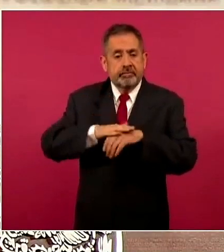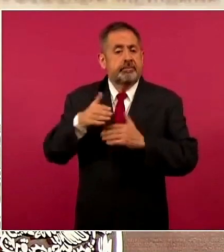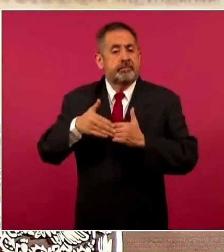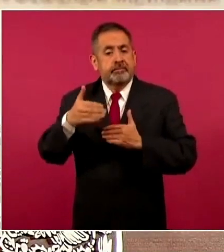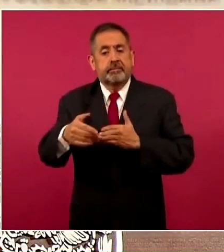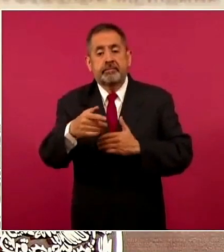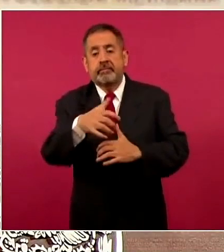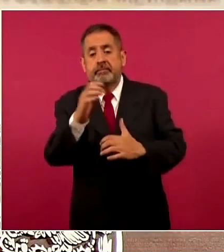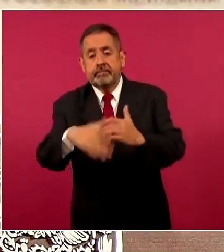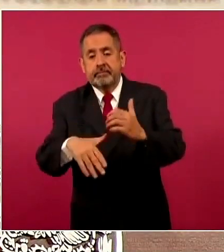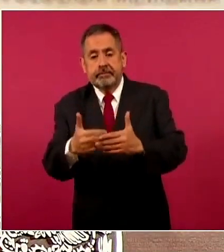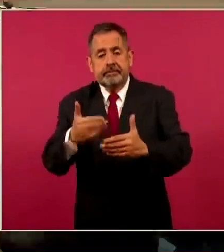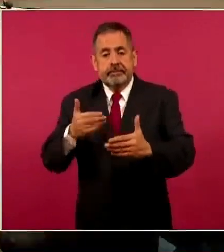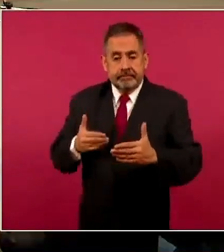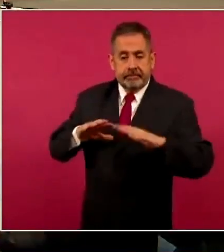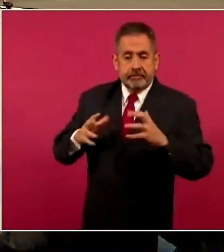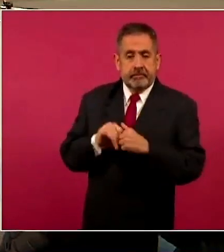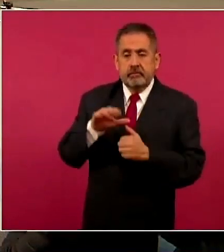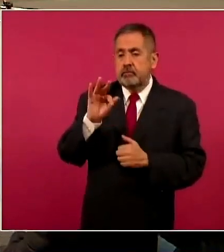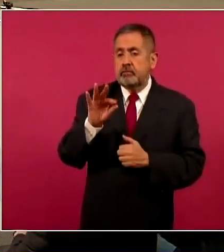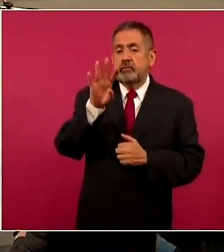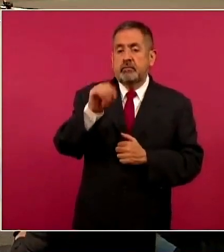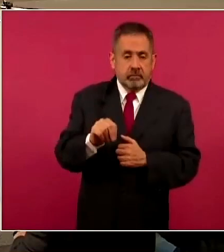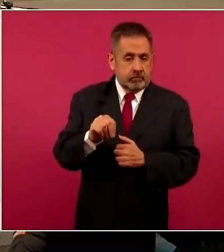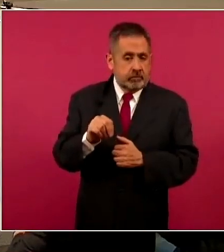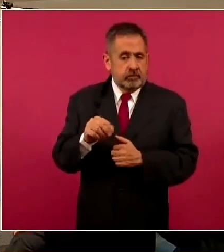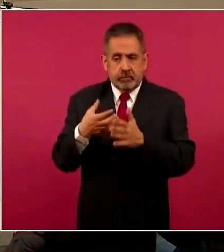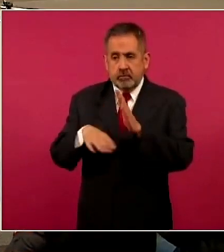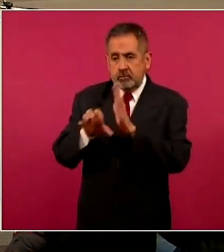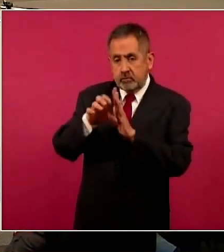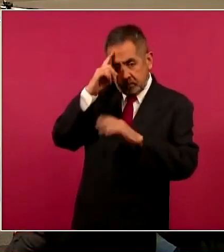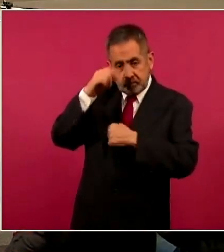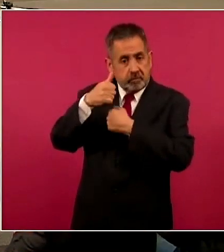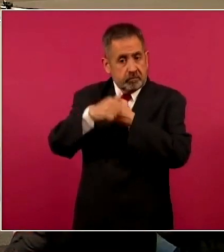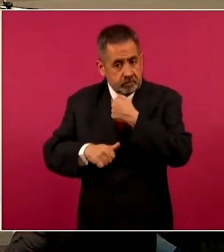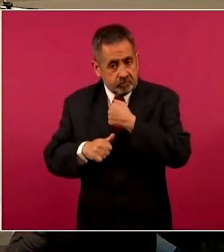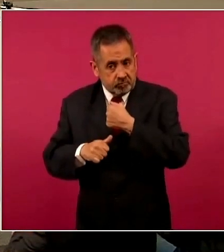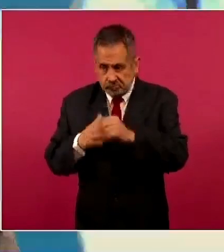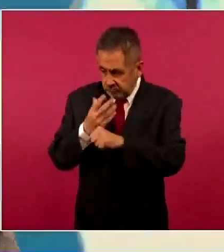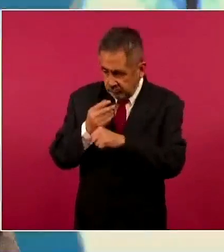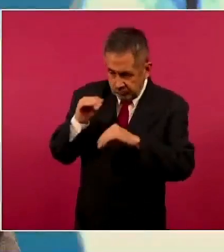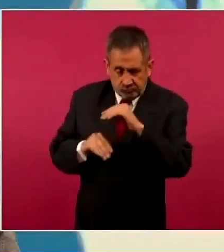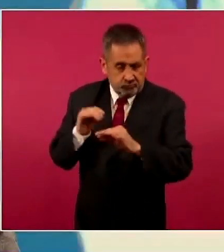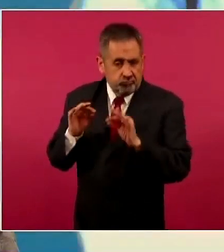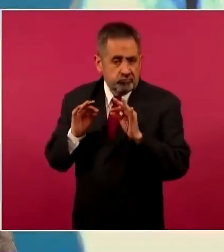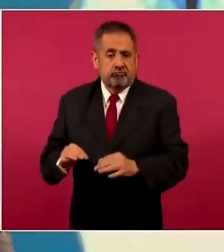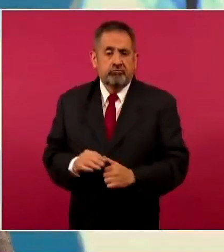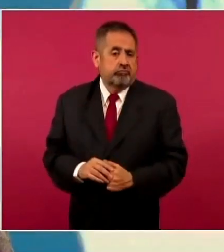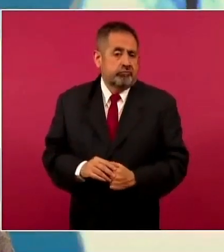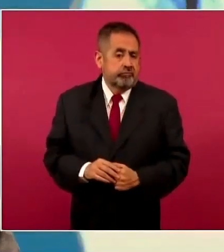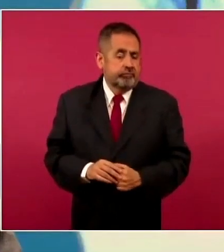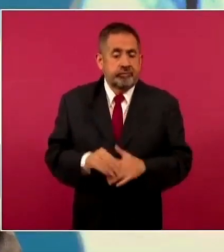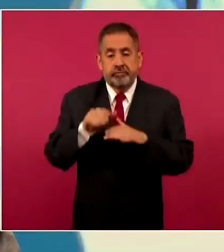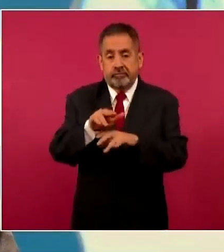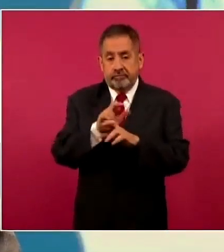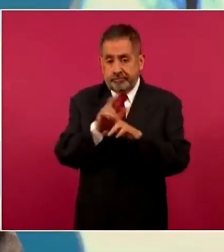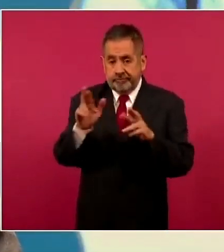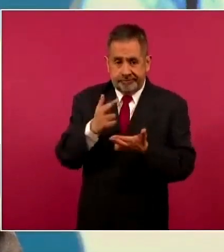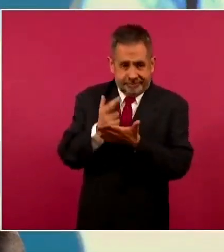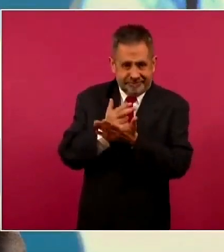concluir el año, tener 49 quirófanos que ya estaban, pero se necesitaban rehabilitar. En el tema de rehabilitación